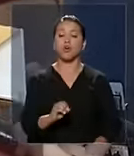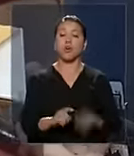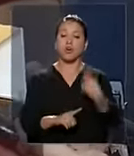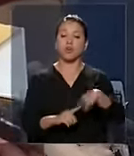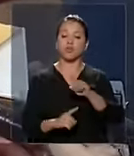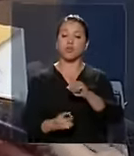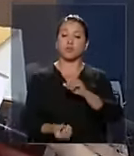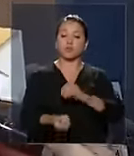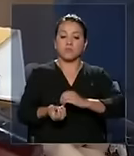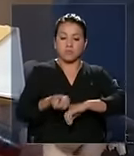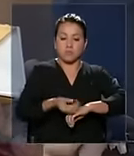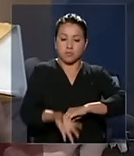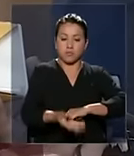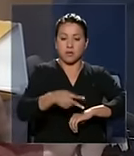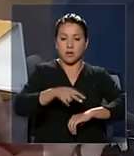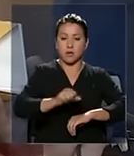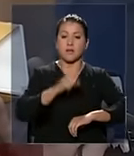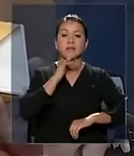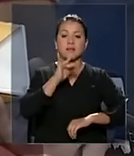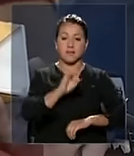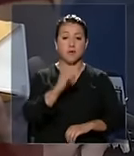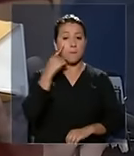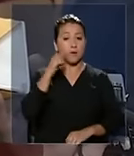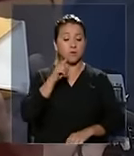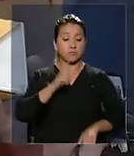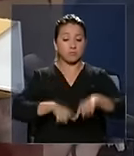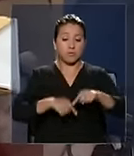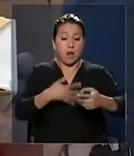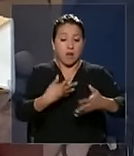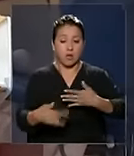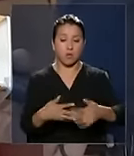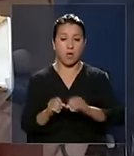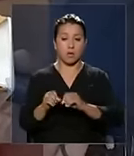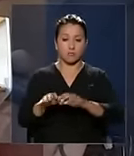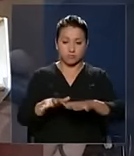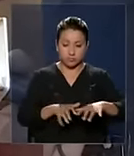sembrados en bosques nativos, pero como estos bosques nativos son tan